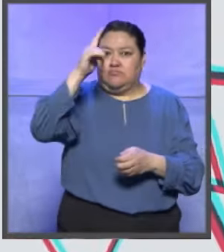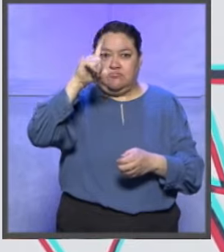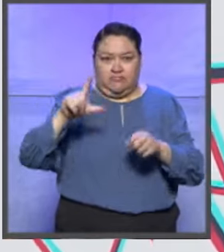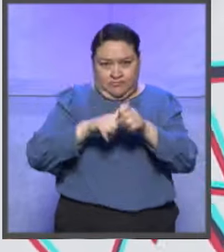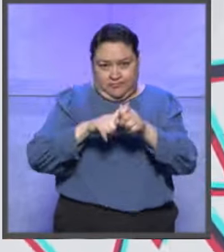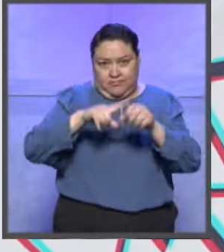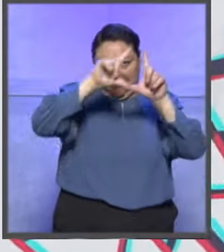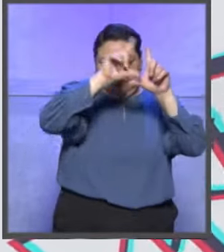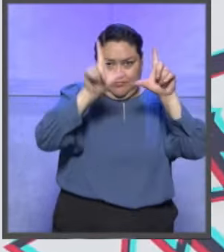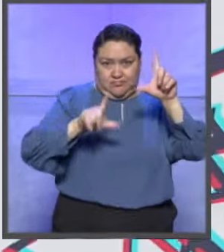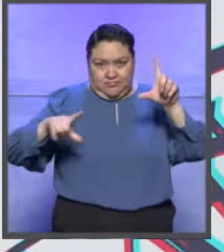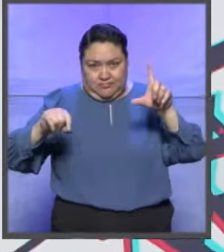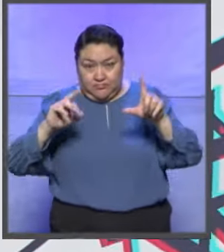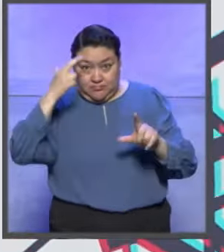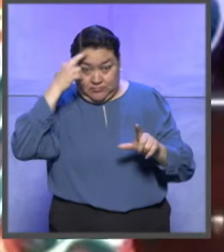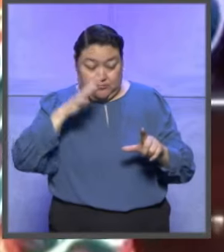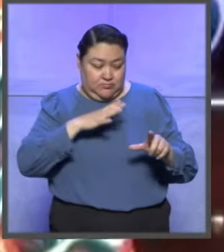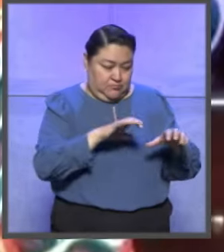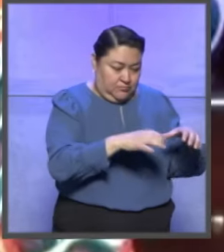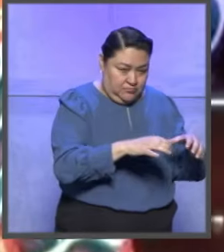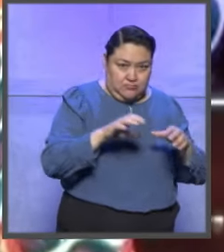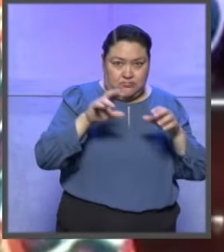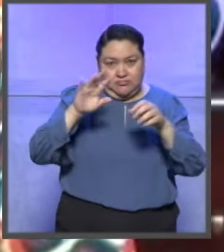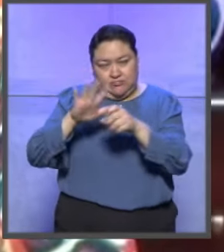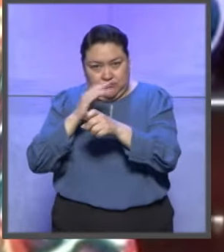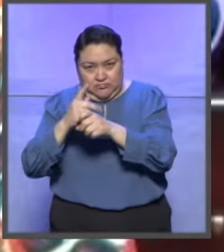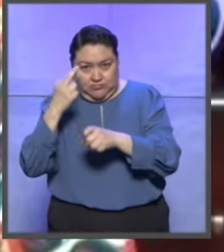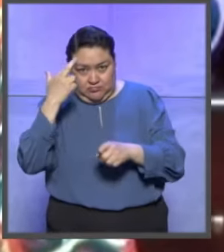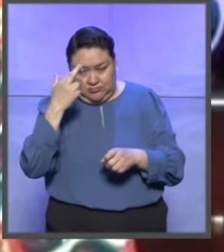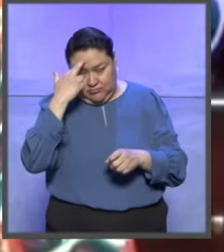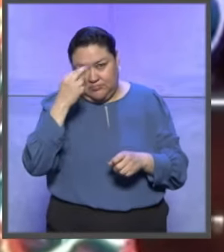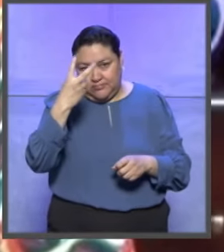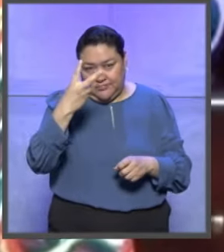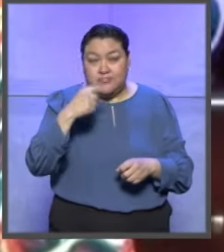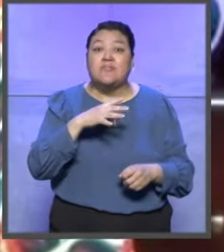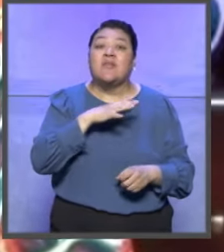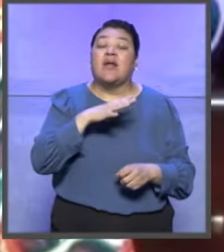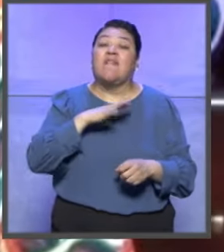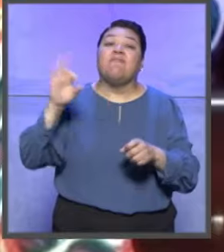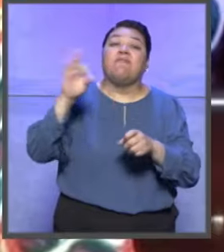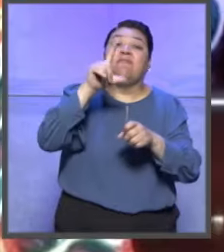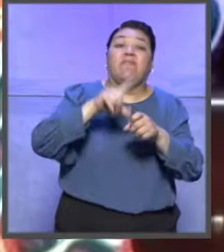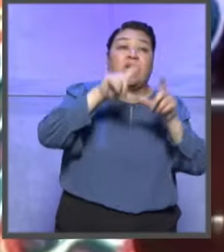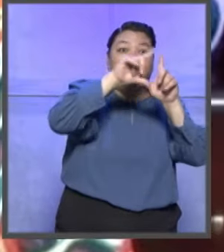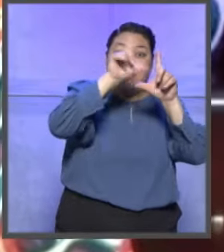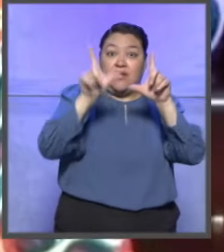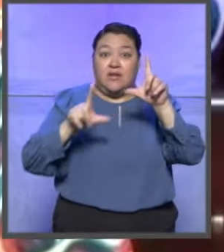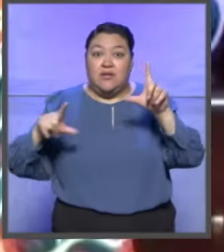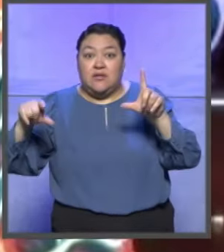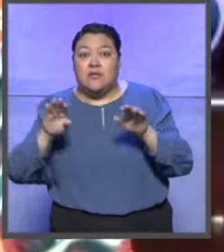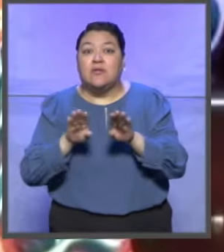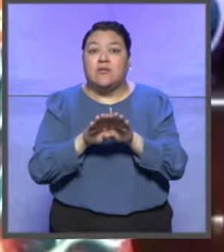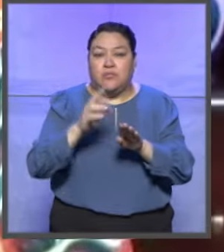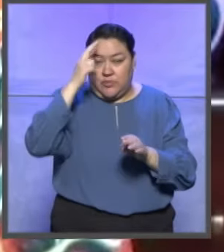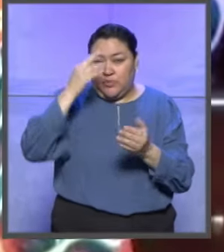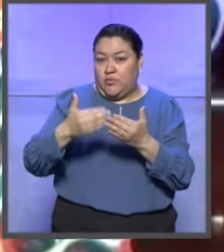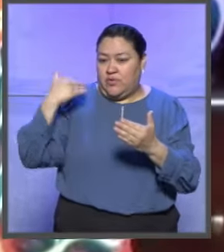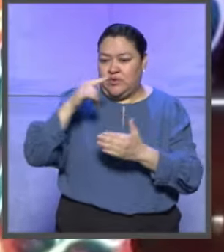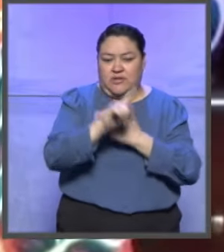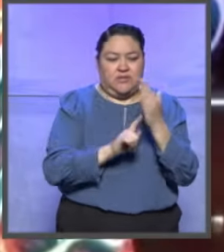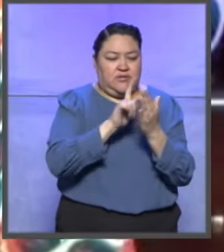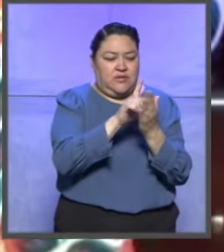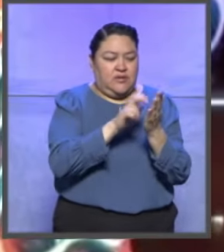federal. De ahí que debemos recordar, y me gustaría precisar, que el federalismo cobra importancia